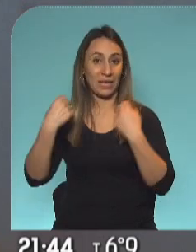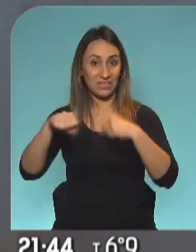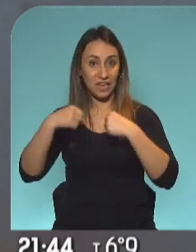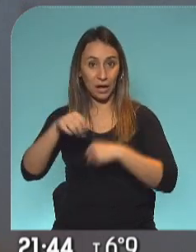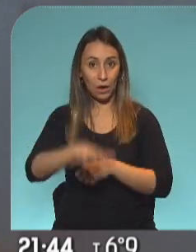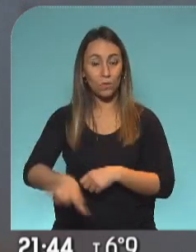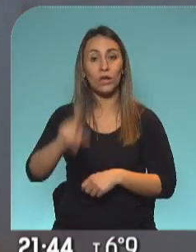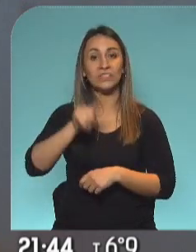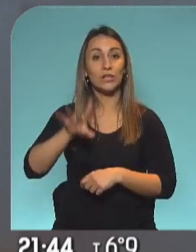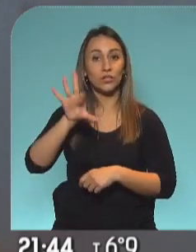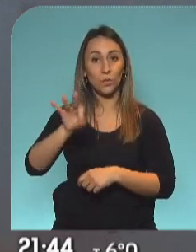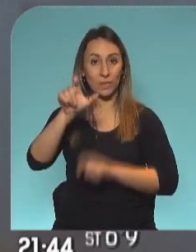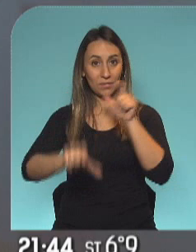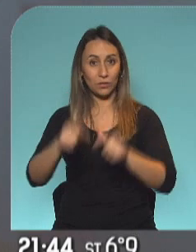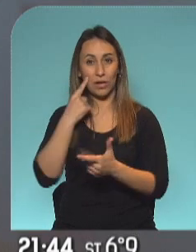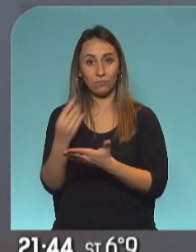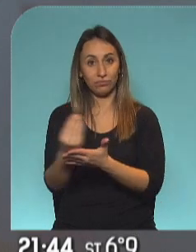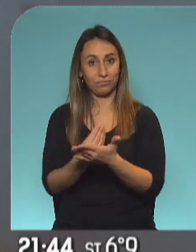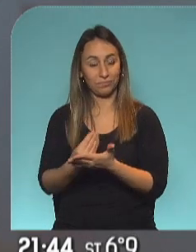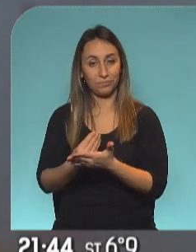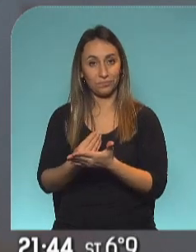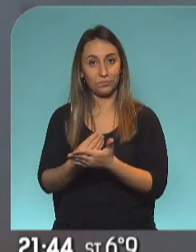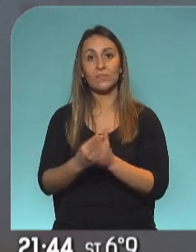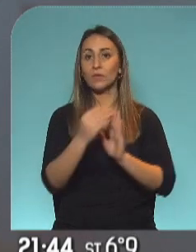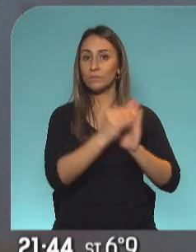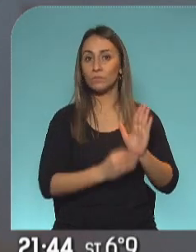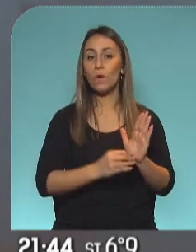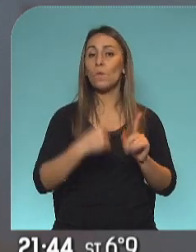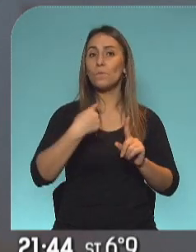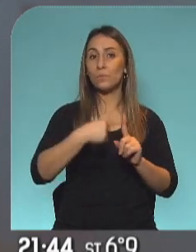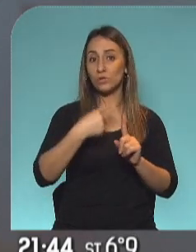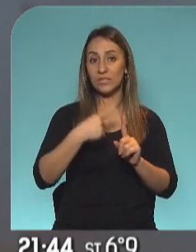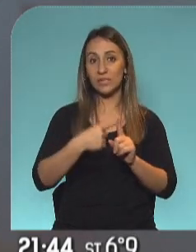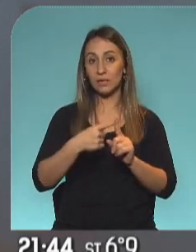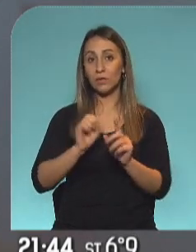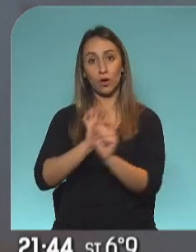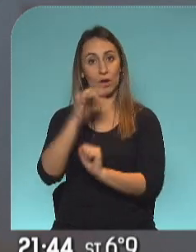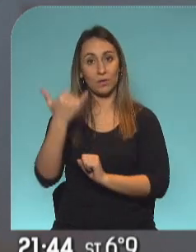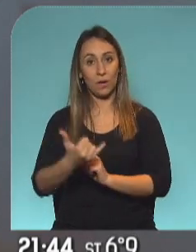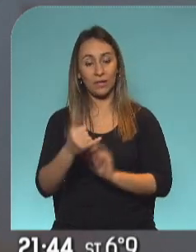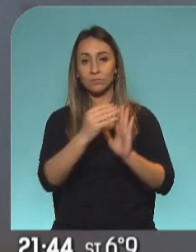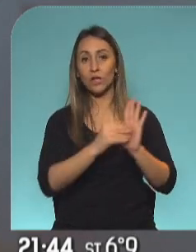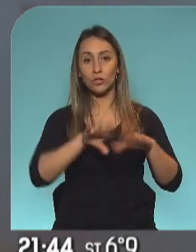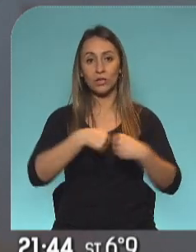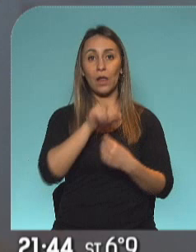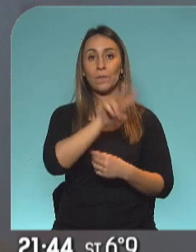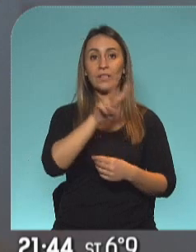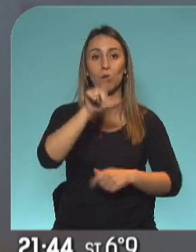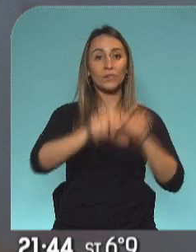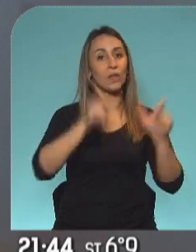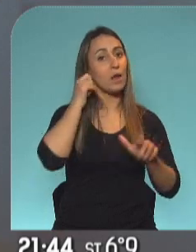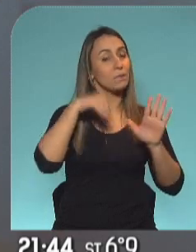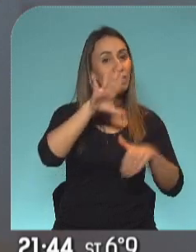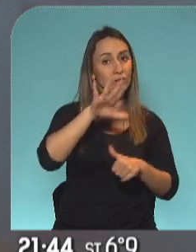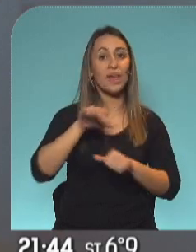150 pacientes. Entre los registros positivos de COVID-19 registran 22 adultos mayores y